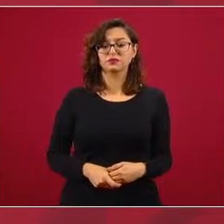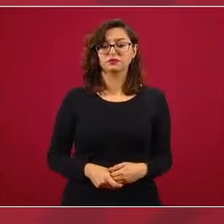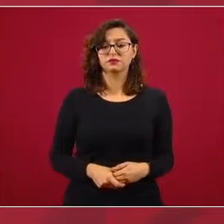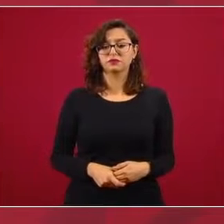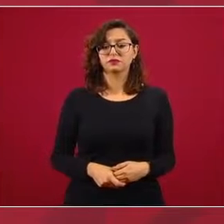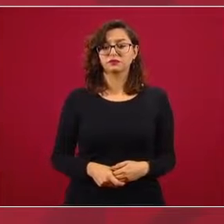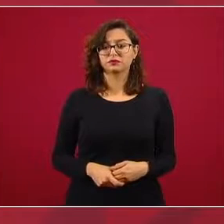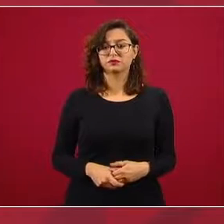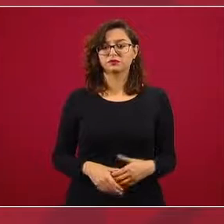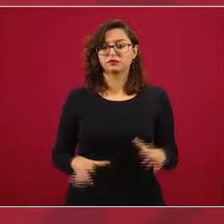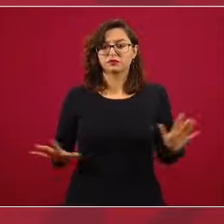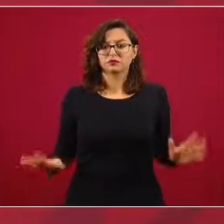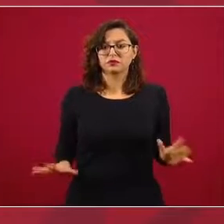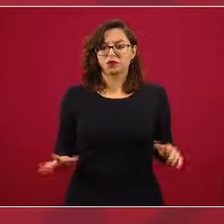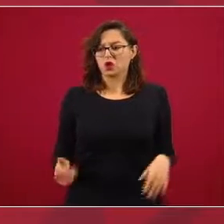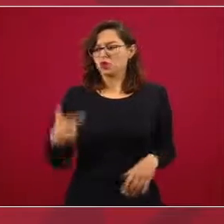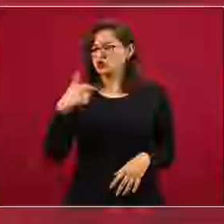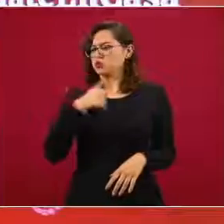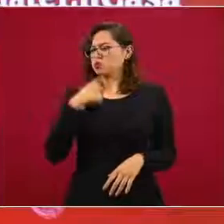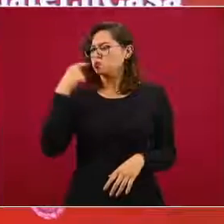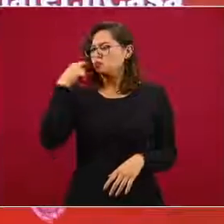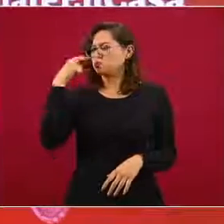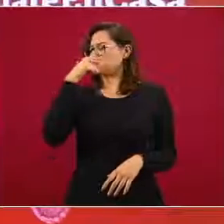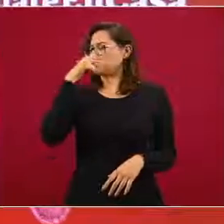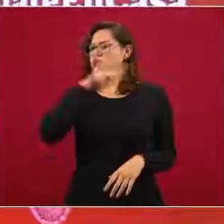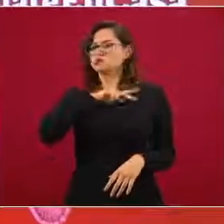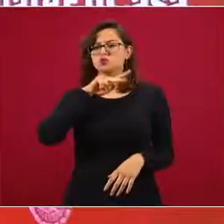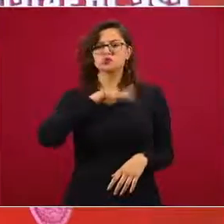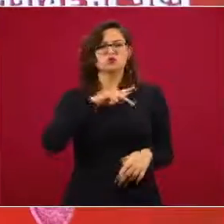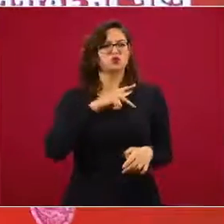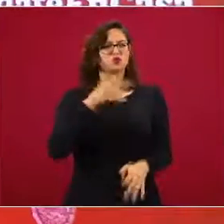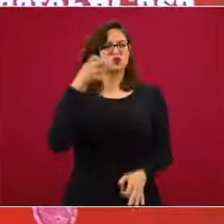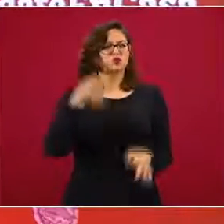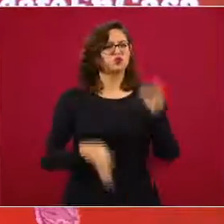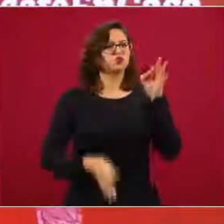hacer un juicio sumario, un linchamiento político.